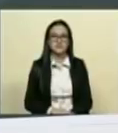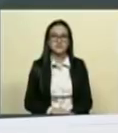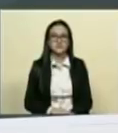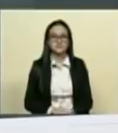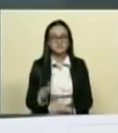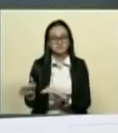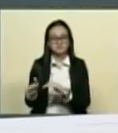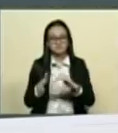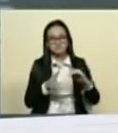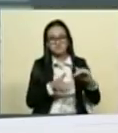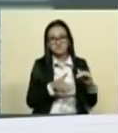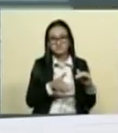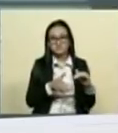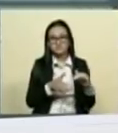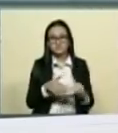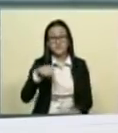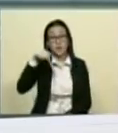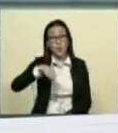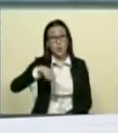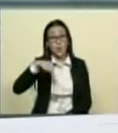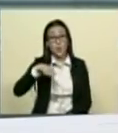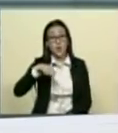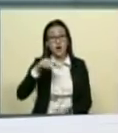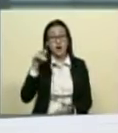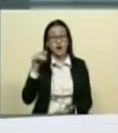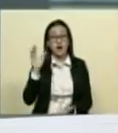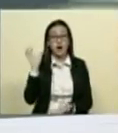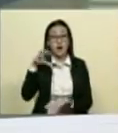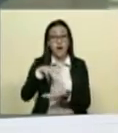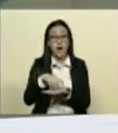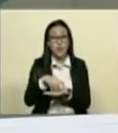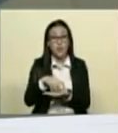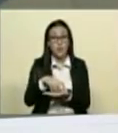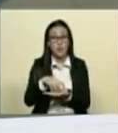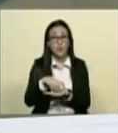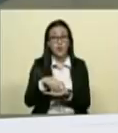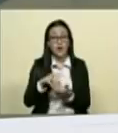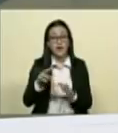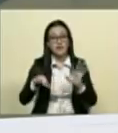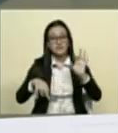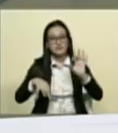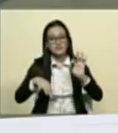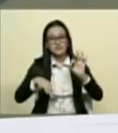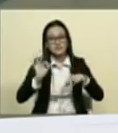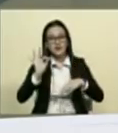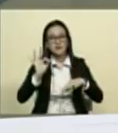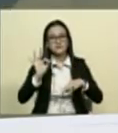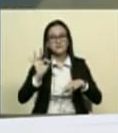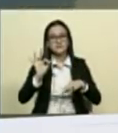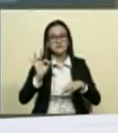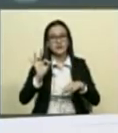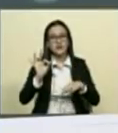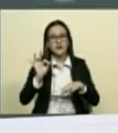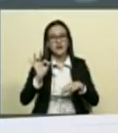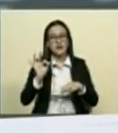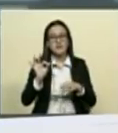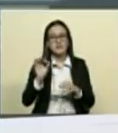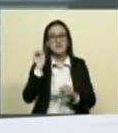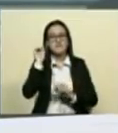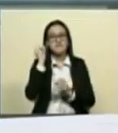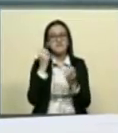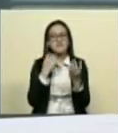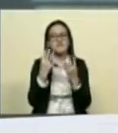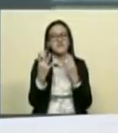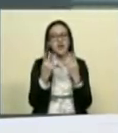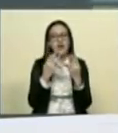vamos a cambiar de materia, porque hoy en el estado de Aragua se inaugura la 13ª edición de la Feria Internacional del Libro. Anaís